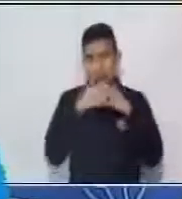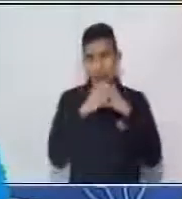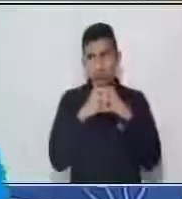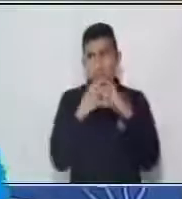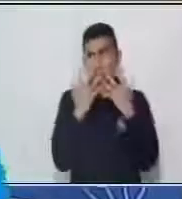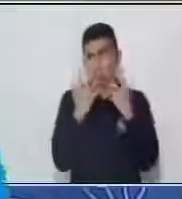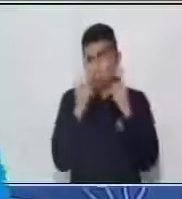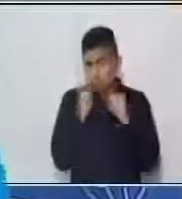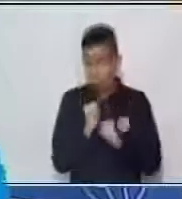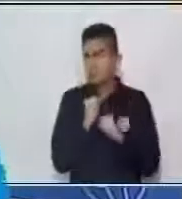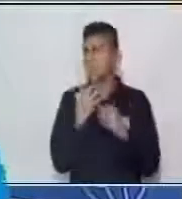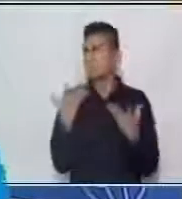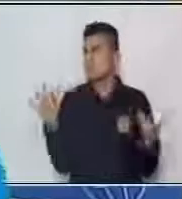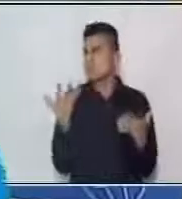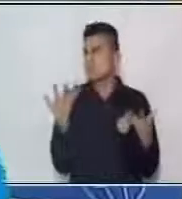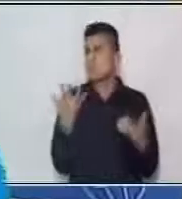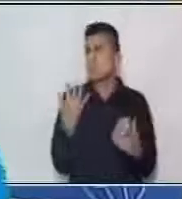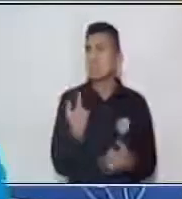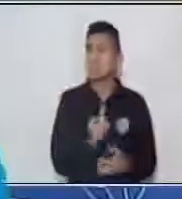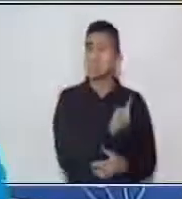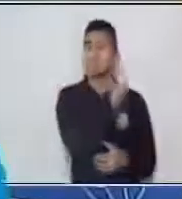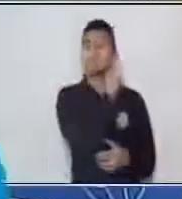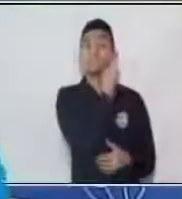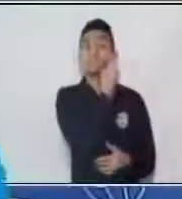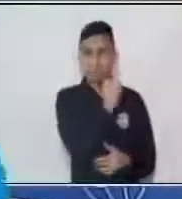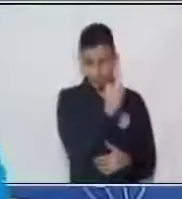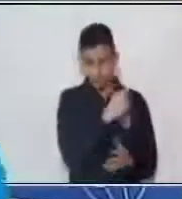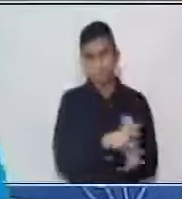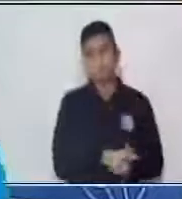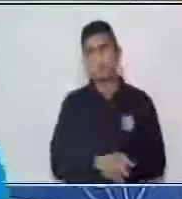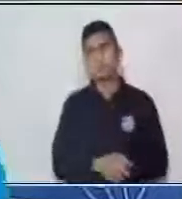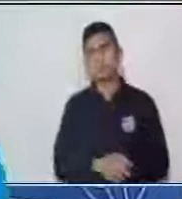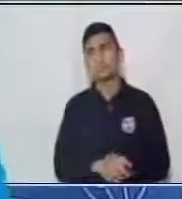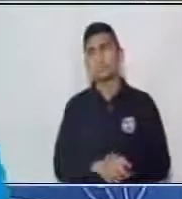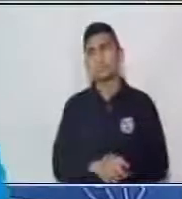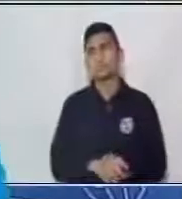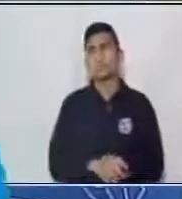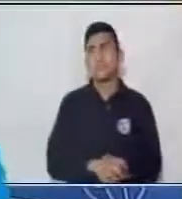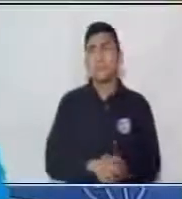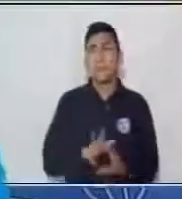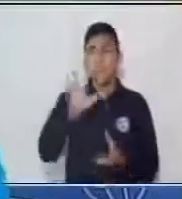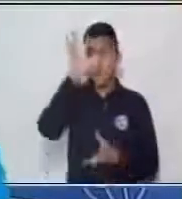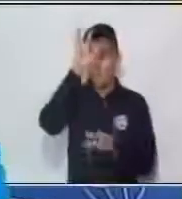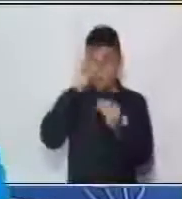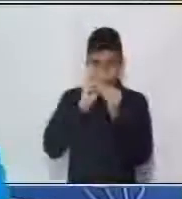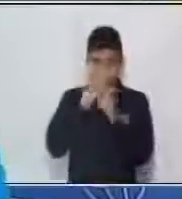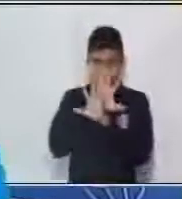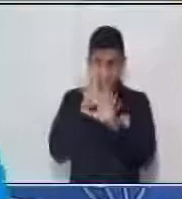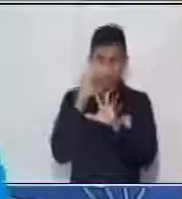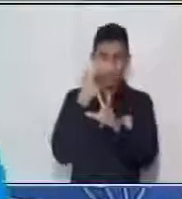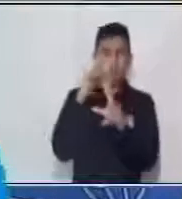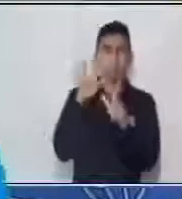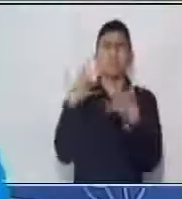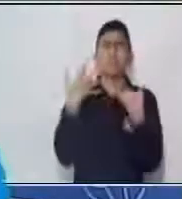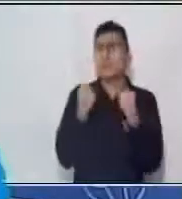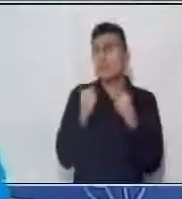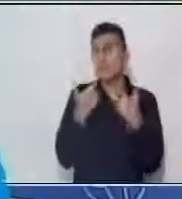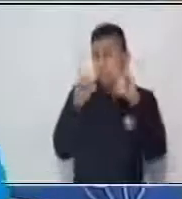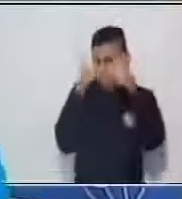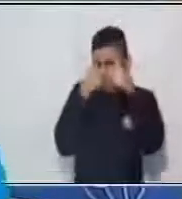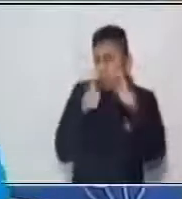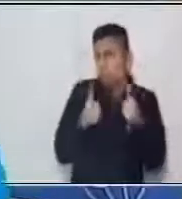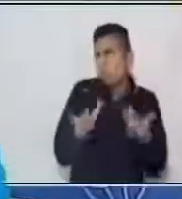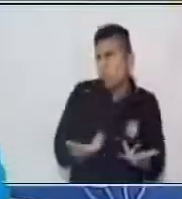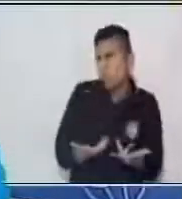puede trabajar entonces en singular. Muy bien. Para todo esto y el por qué tuviste que hacer este análisis